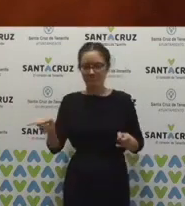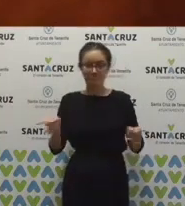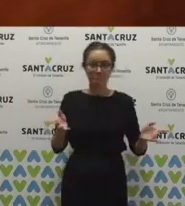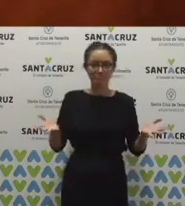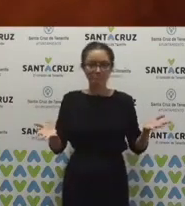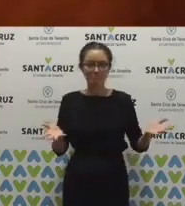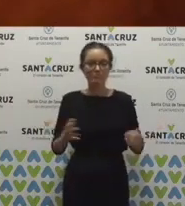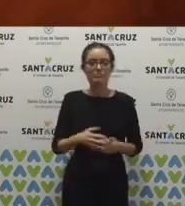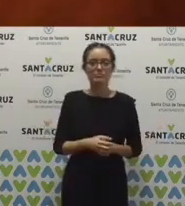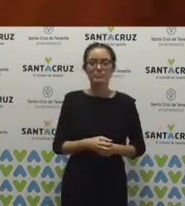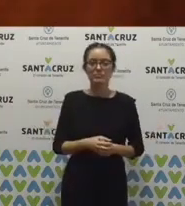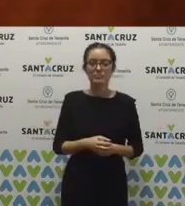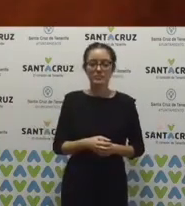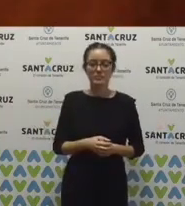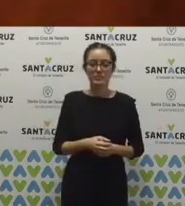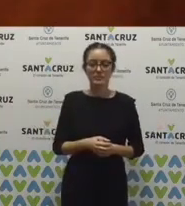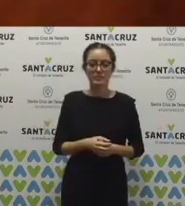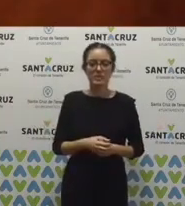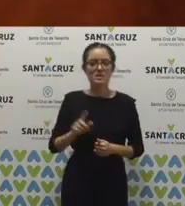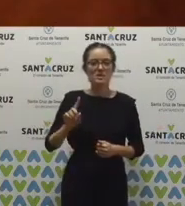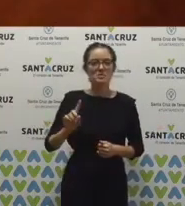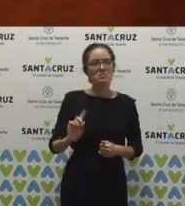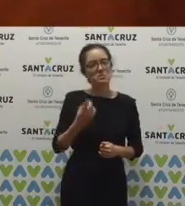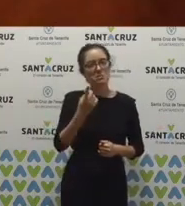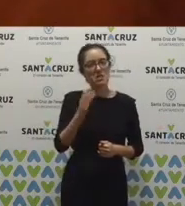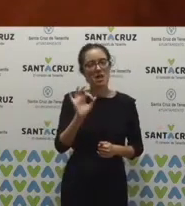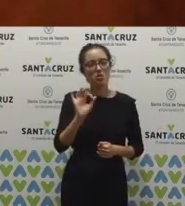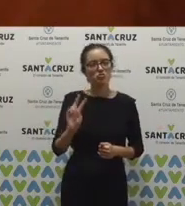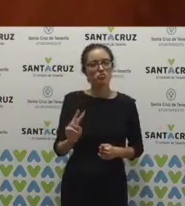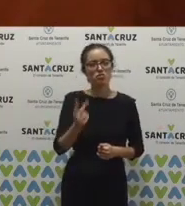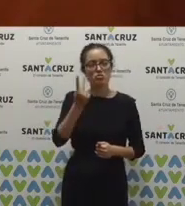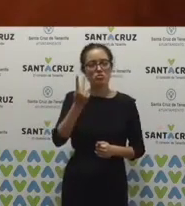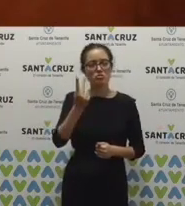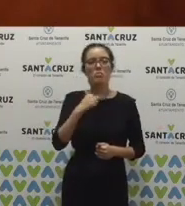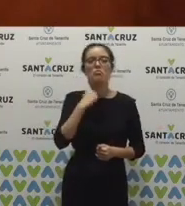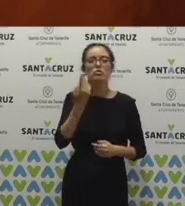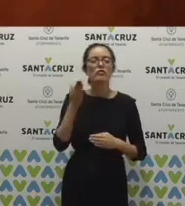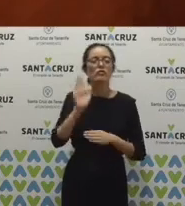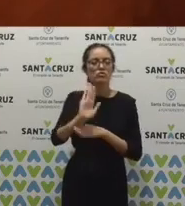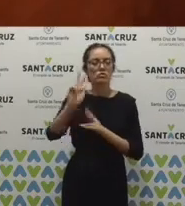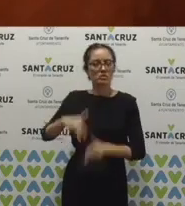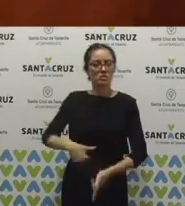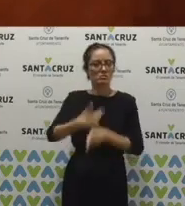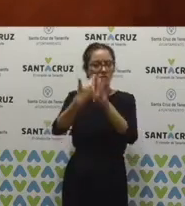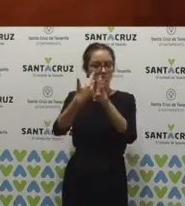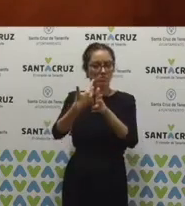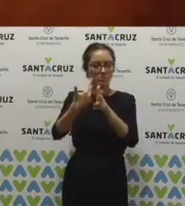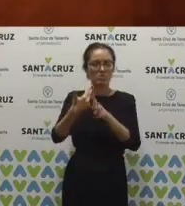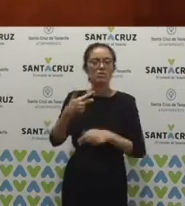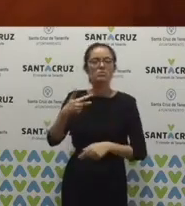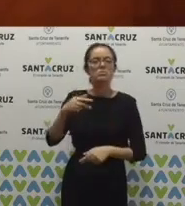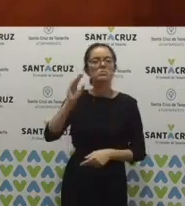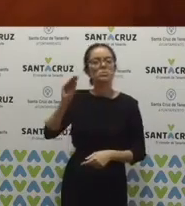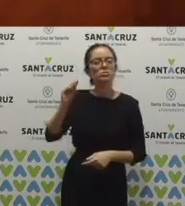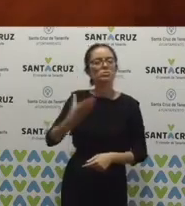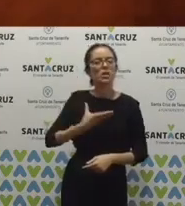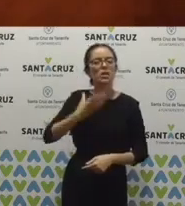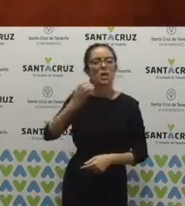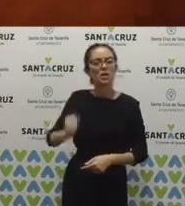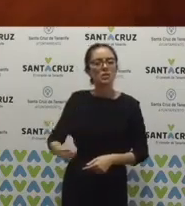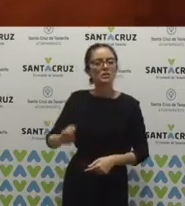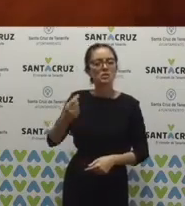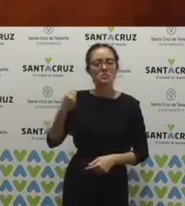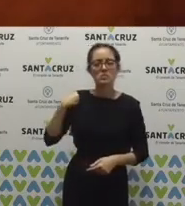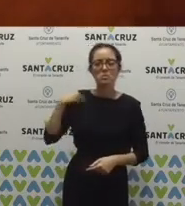la primera o segunda segunda junta de portavoces telemática le pregunté a la alcaldesa qué opinión le merecía la noticia